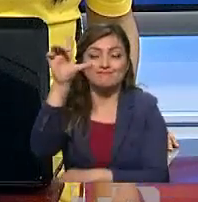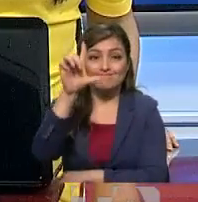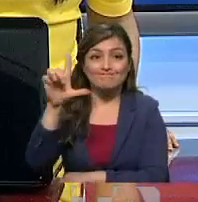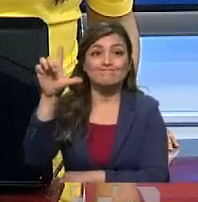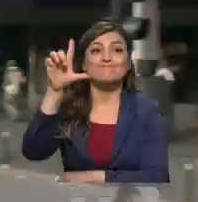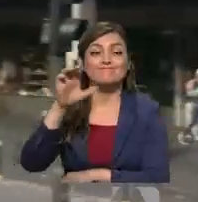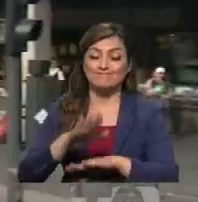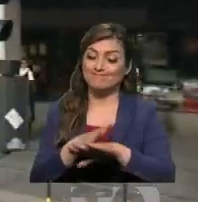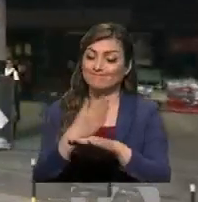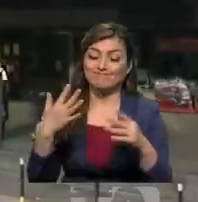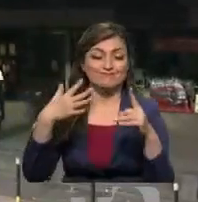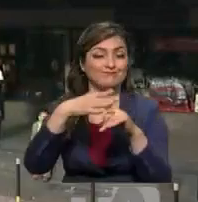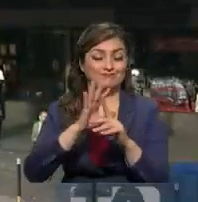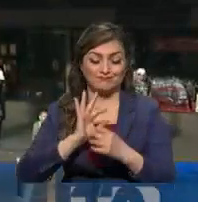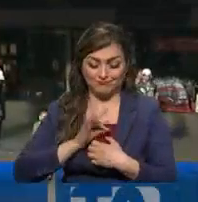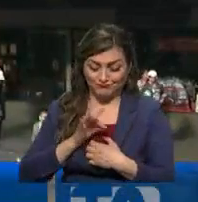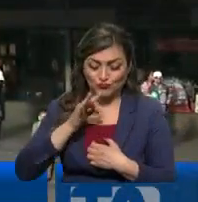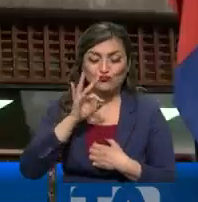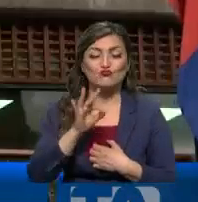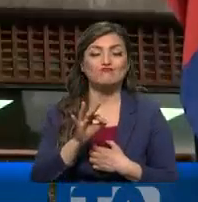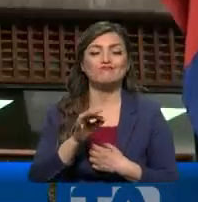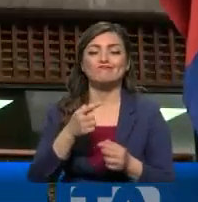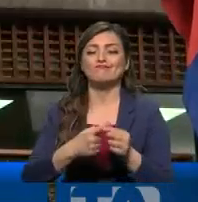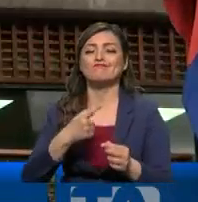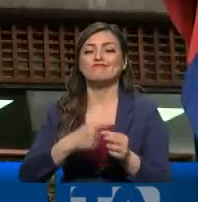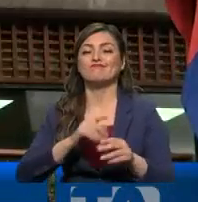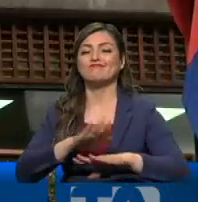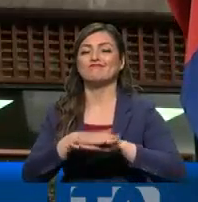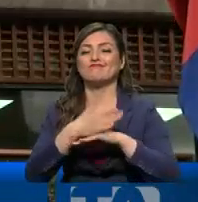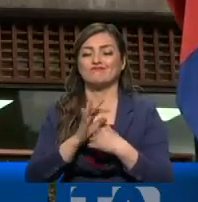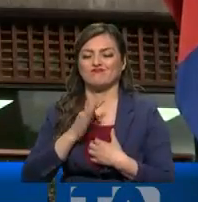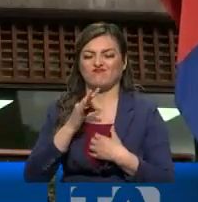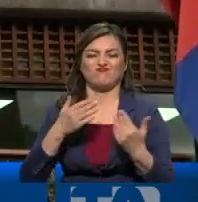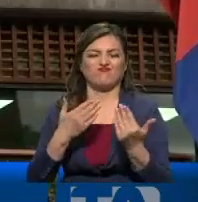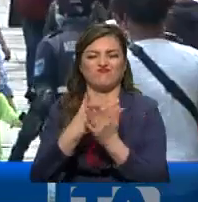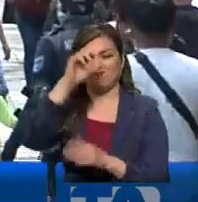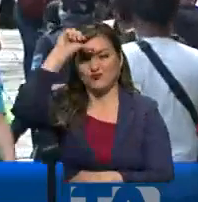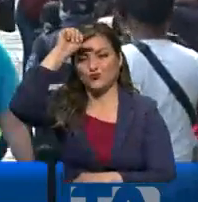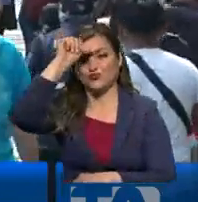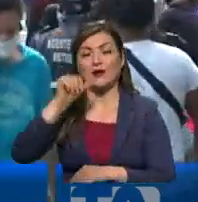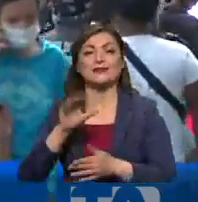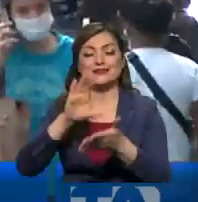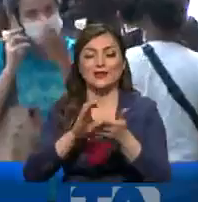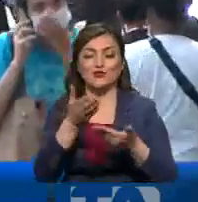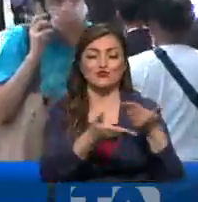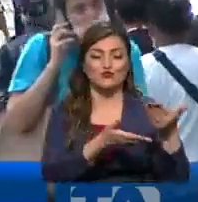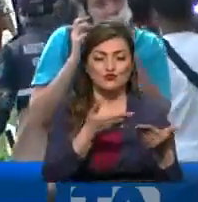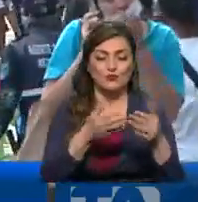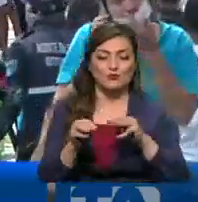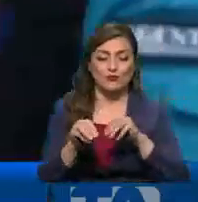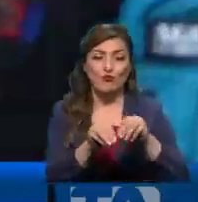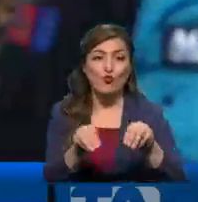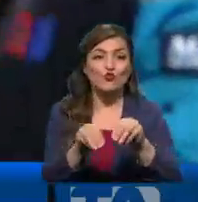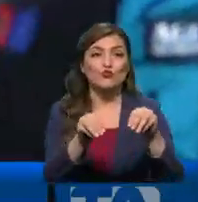lunes que debido a la situación epidemiológica de la ciudad por la presencia de la variante Delta, los centros comerciales,